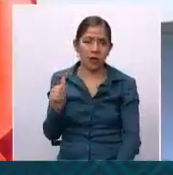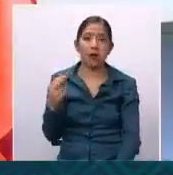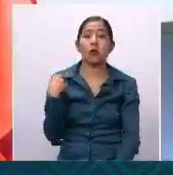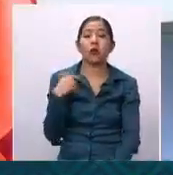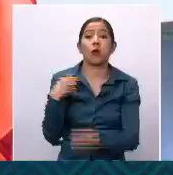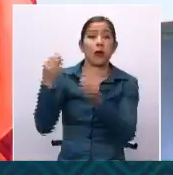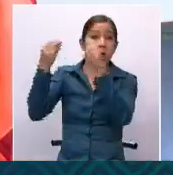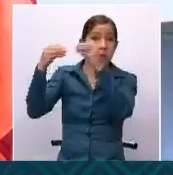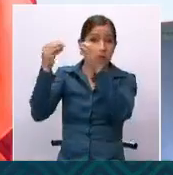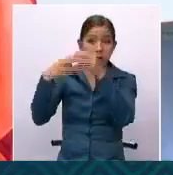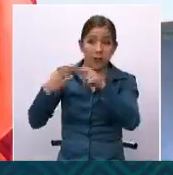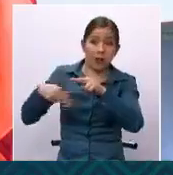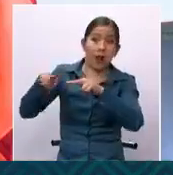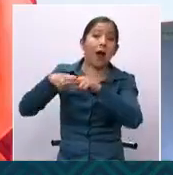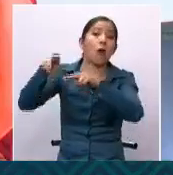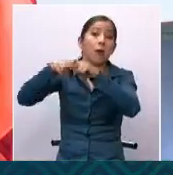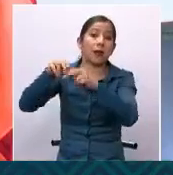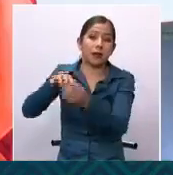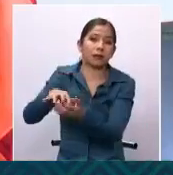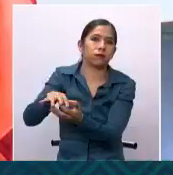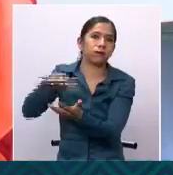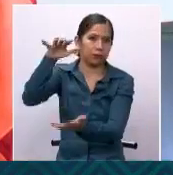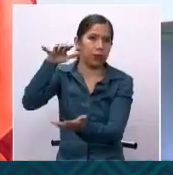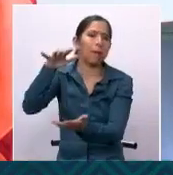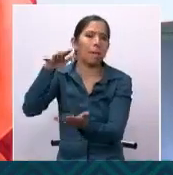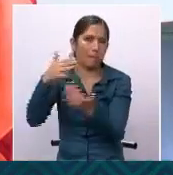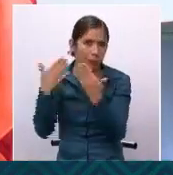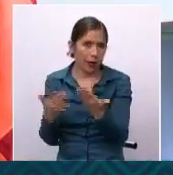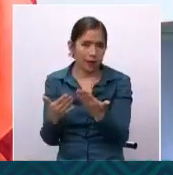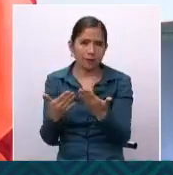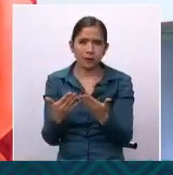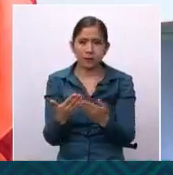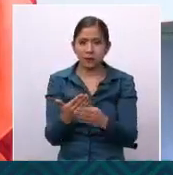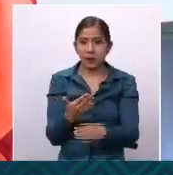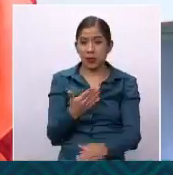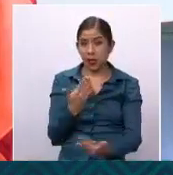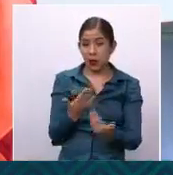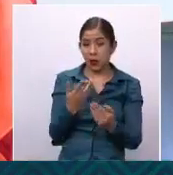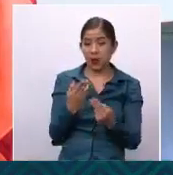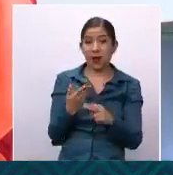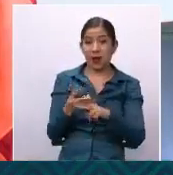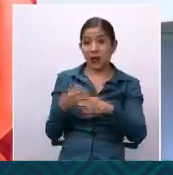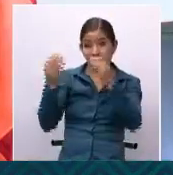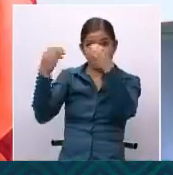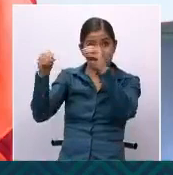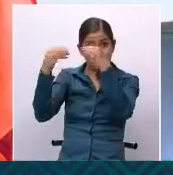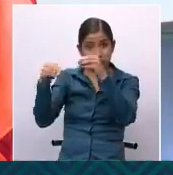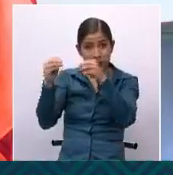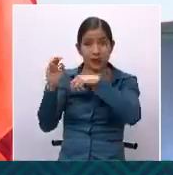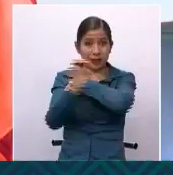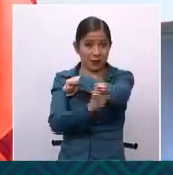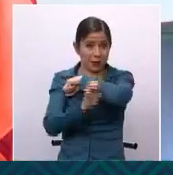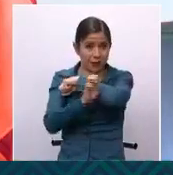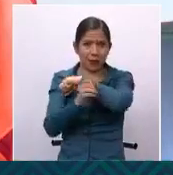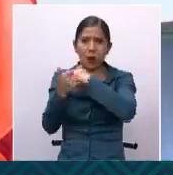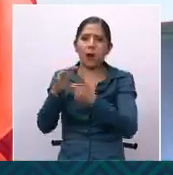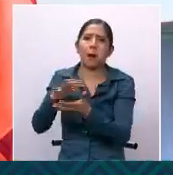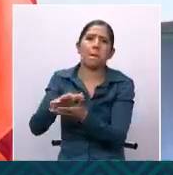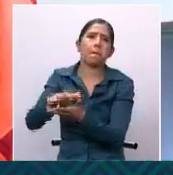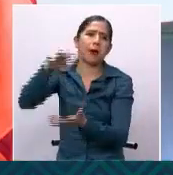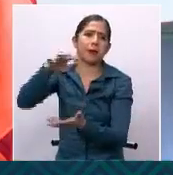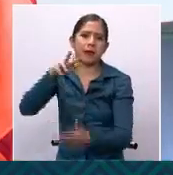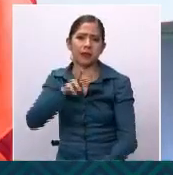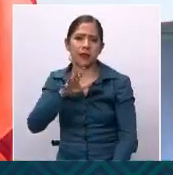valor como en volumen. Hemos incrementado en 38% el volumen de exportación de productos derivados de la